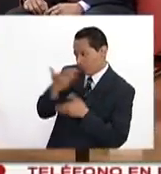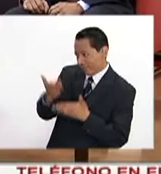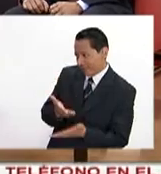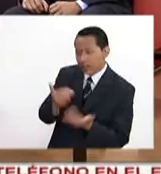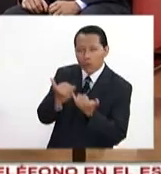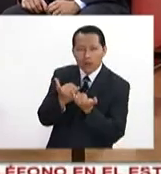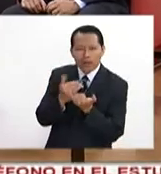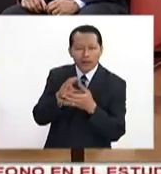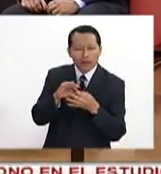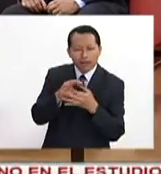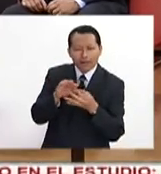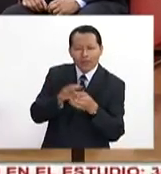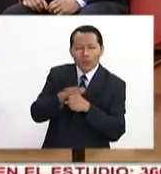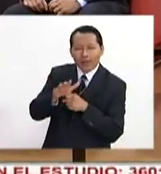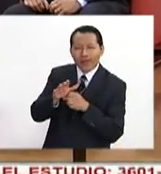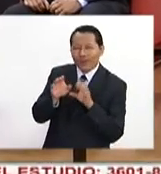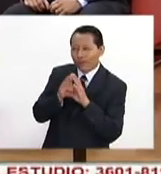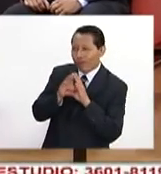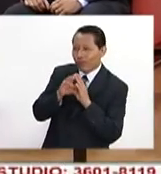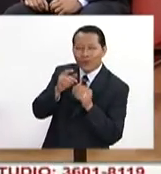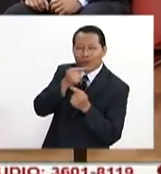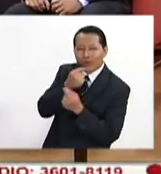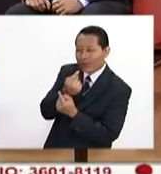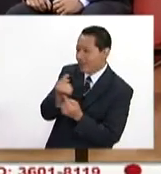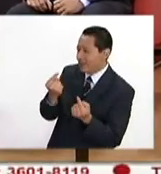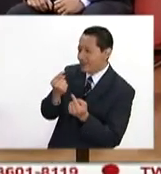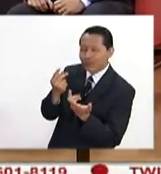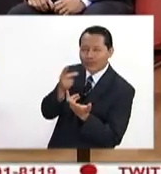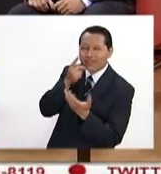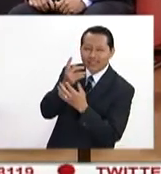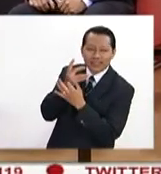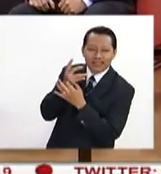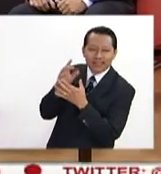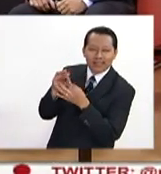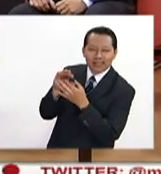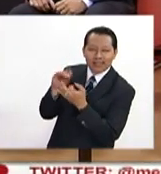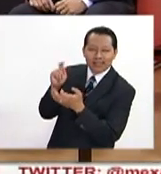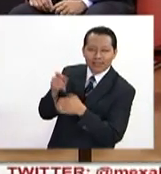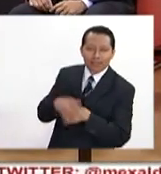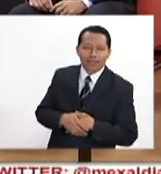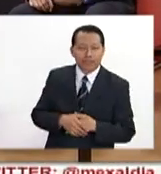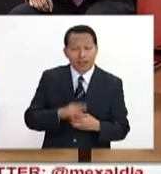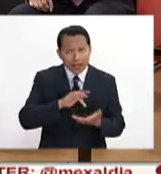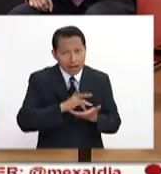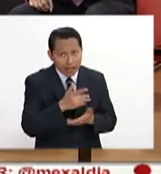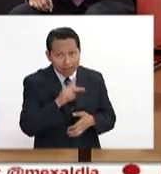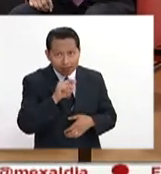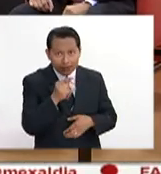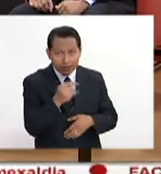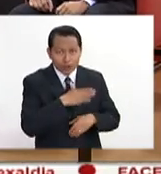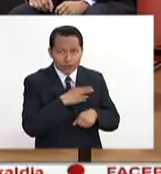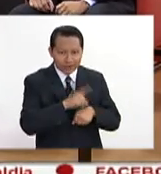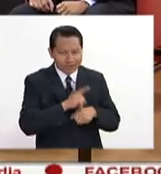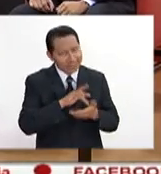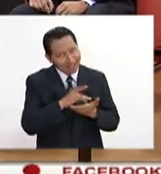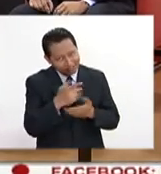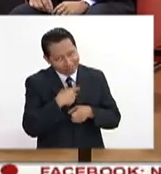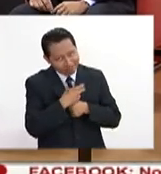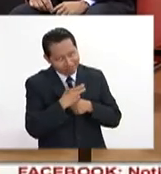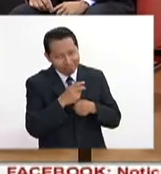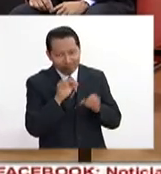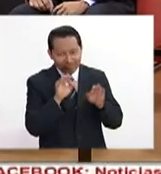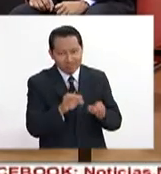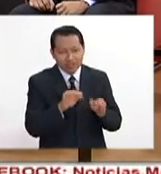hables de cuál es la percepción, qué dicen los niños en la Ciudad de México. Gracias, Pati. Buenos días por la invitación. Un placer. Muchísimas